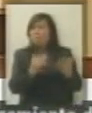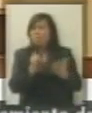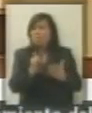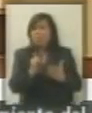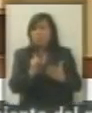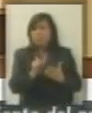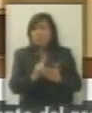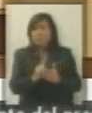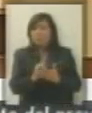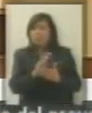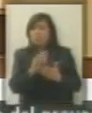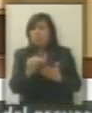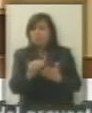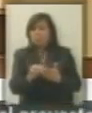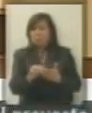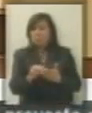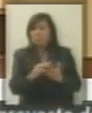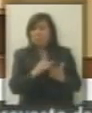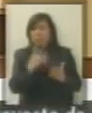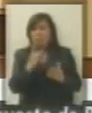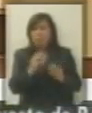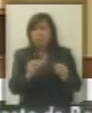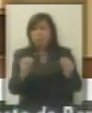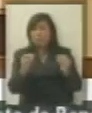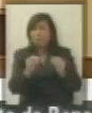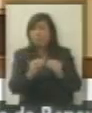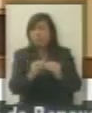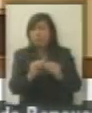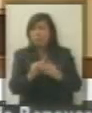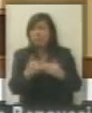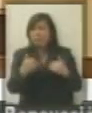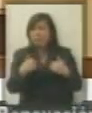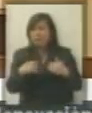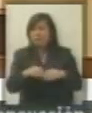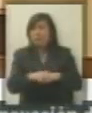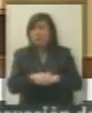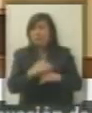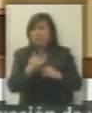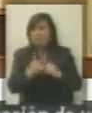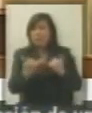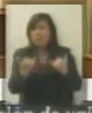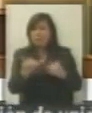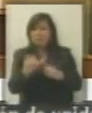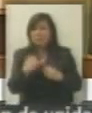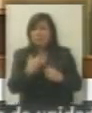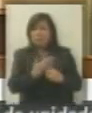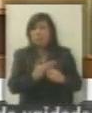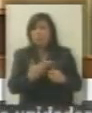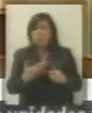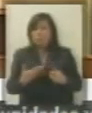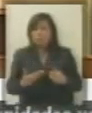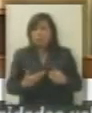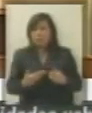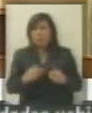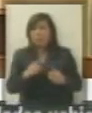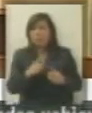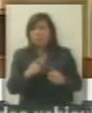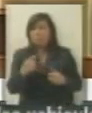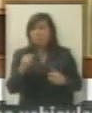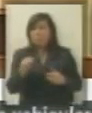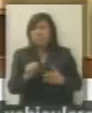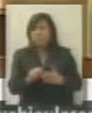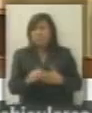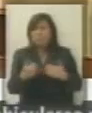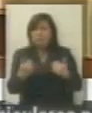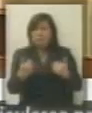y haremos todos los esfuerzos para que en lo que resta de la gestión y hasta el final de este gobierno logremos que el 100%